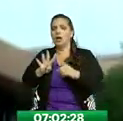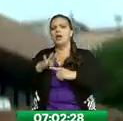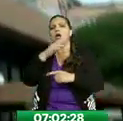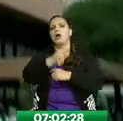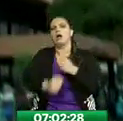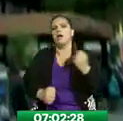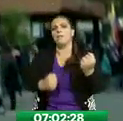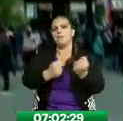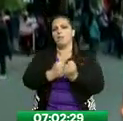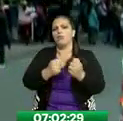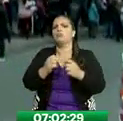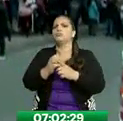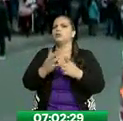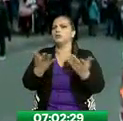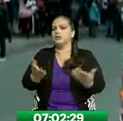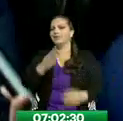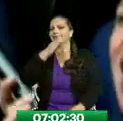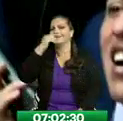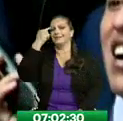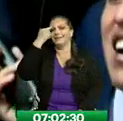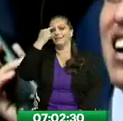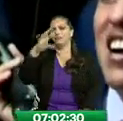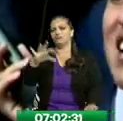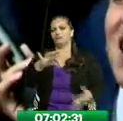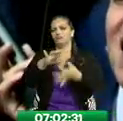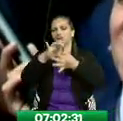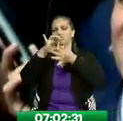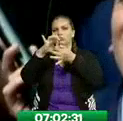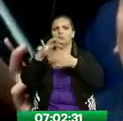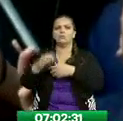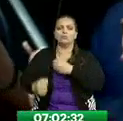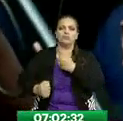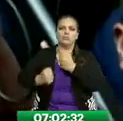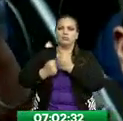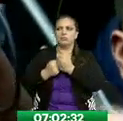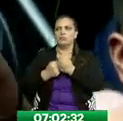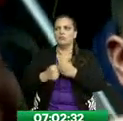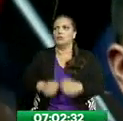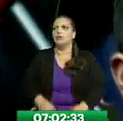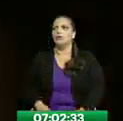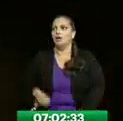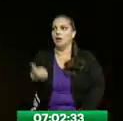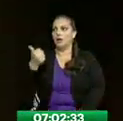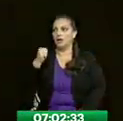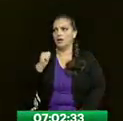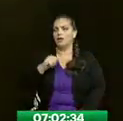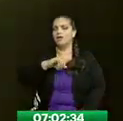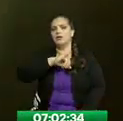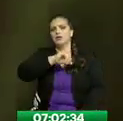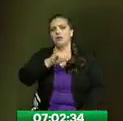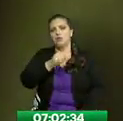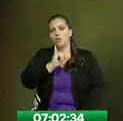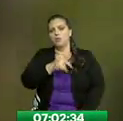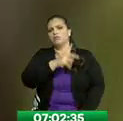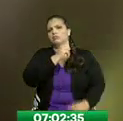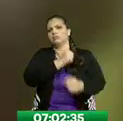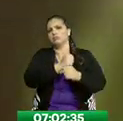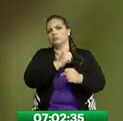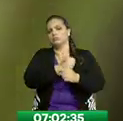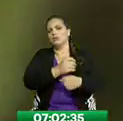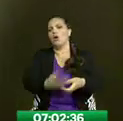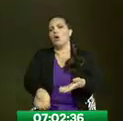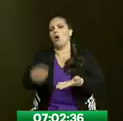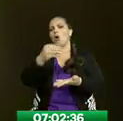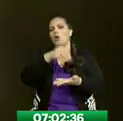Quito. Este jueves Pavón oficialmente retomó sus actividades, luego de haber permanecido 71 días detenida por